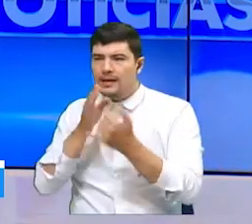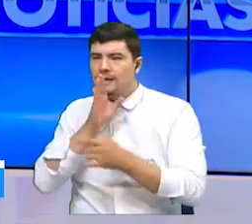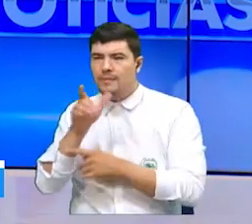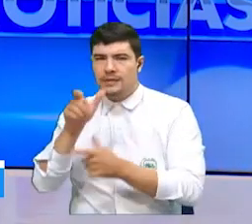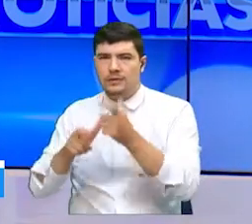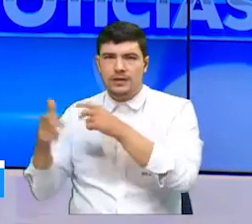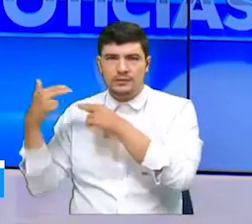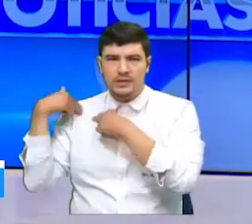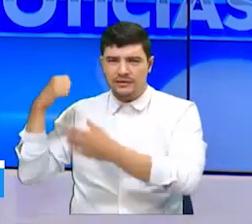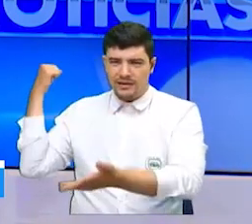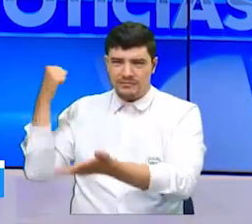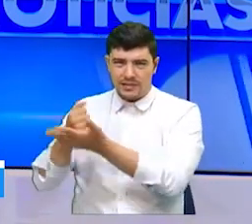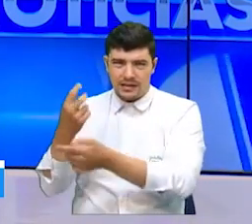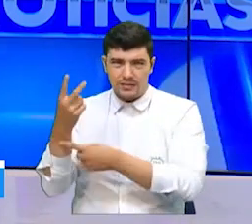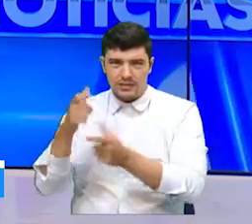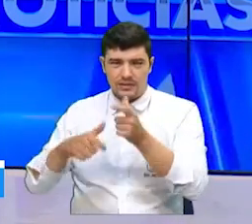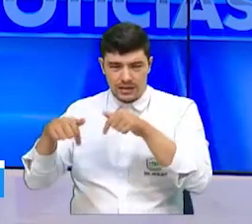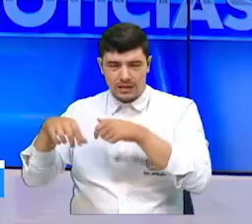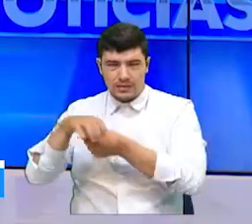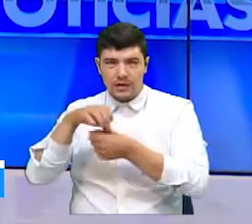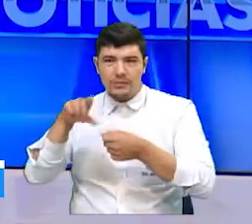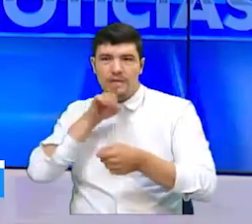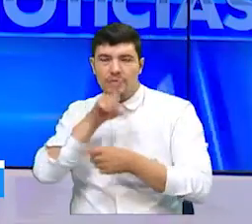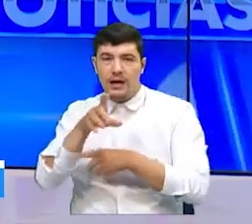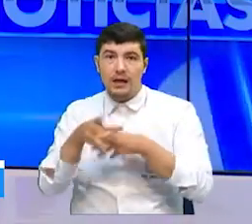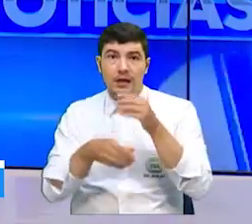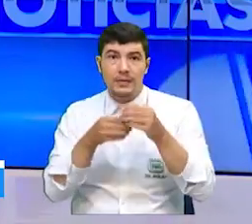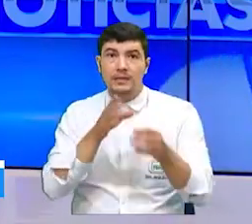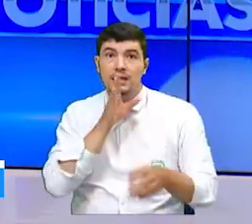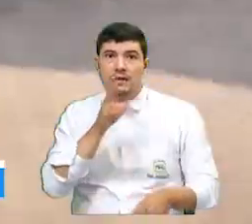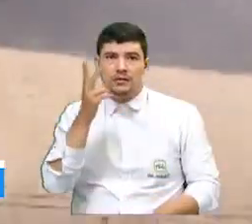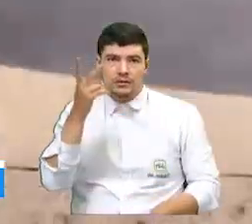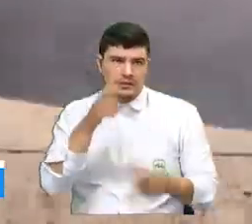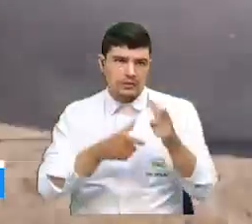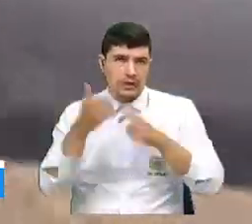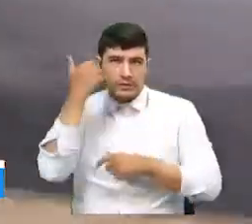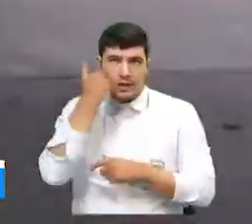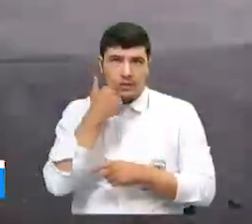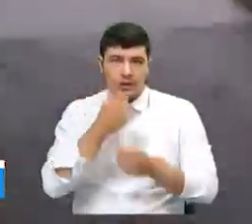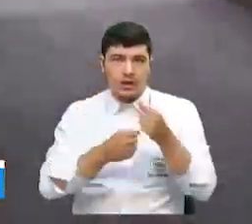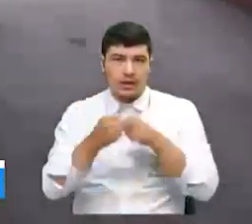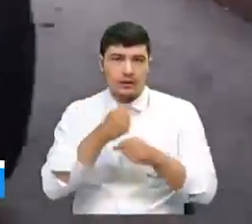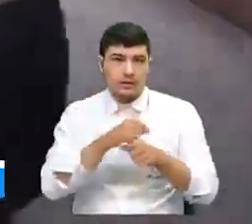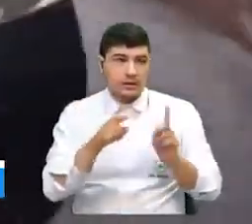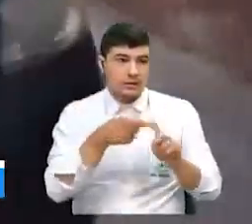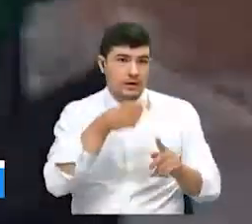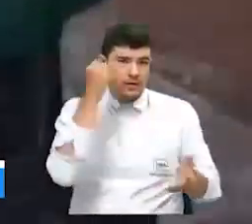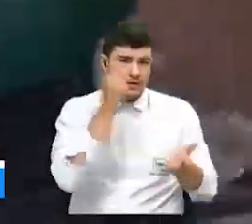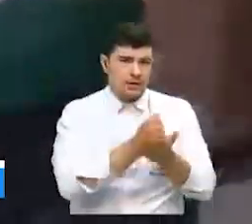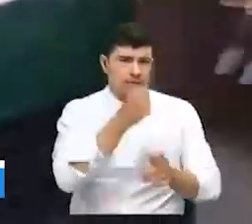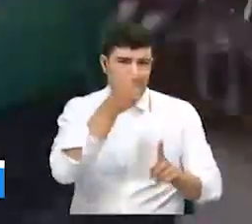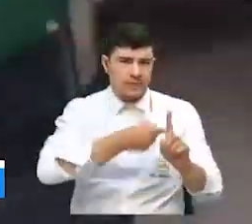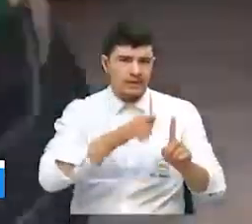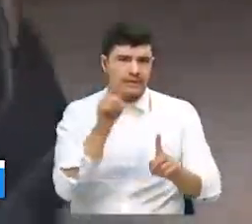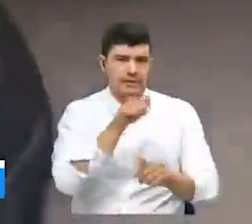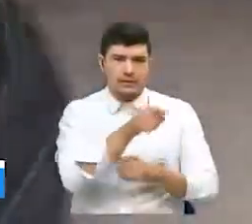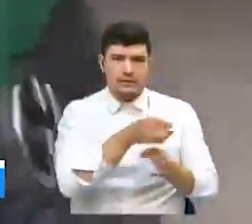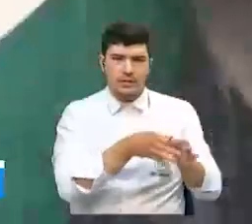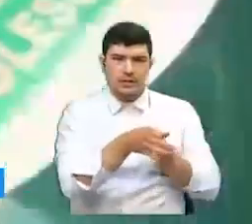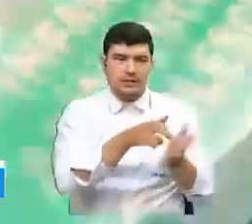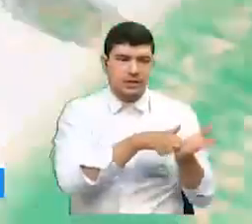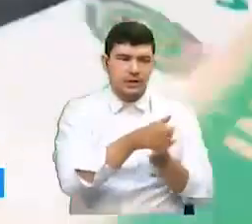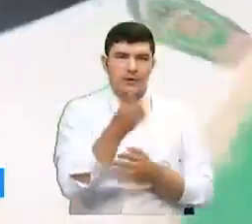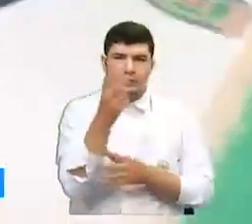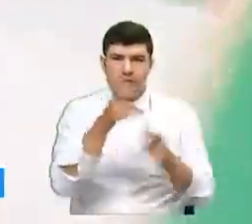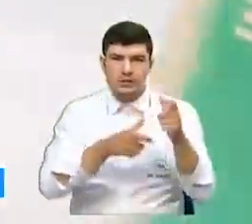de Bucaramanga. Entre los presuntos responsables hay menores de edad. El primer homicidio ocurrió en el mes de febrero en Girón, cuando dos